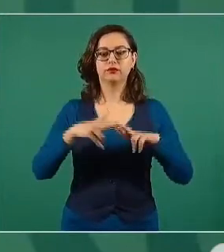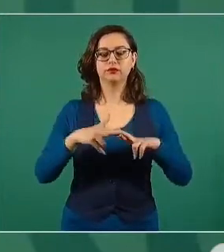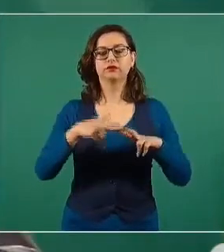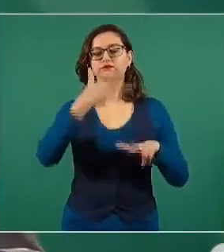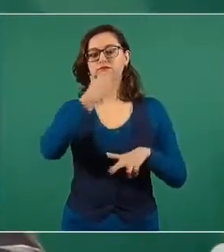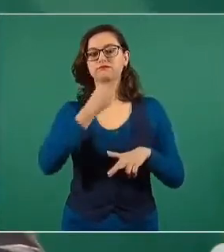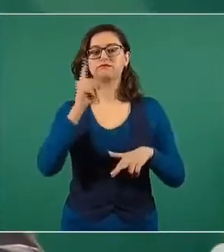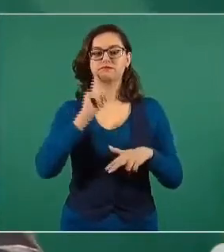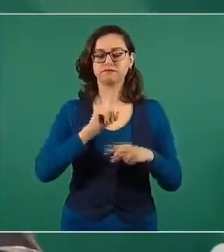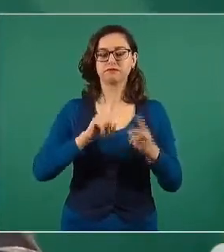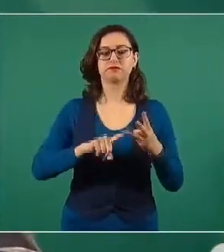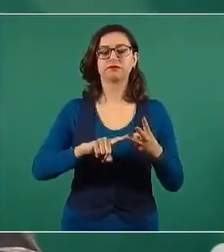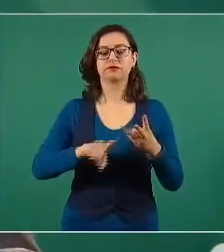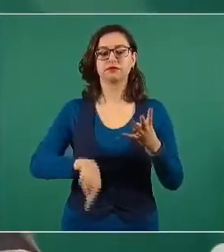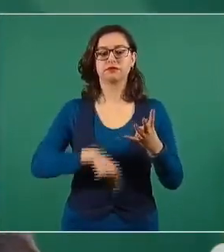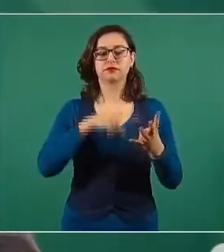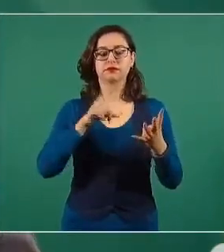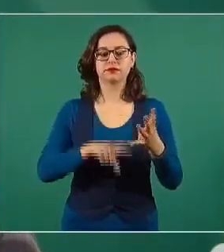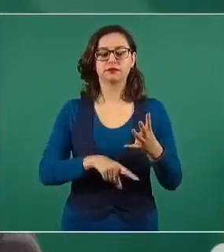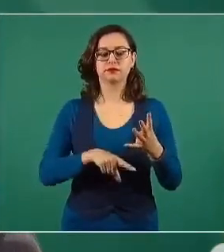maestras, maestros,